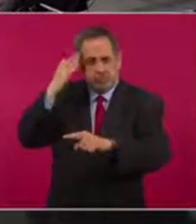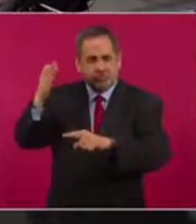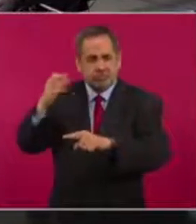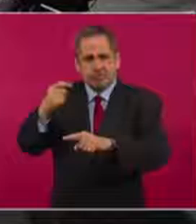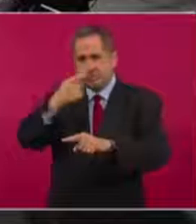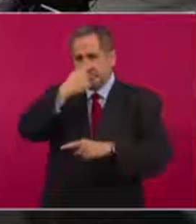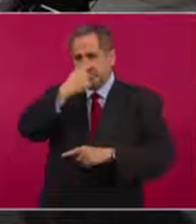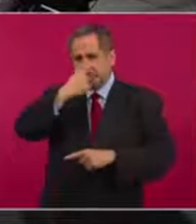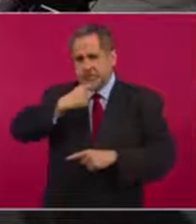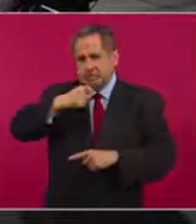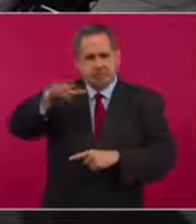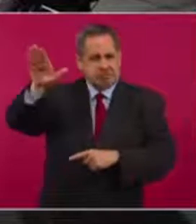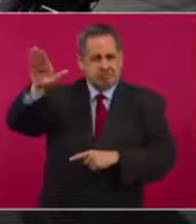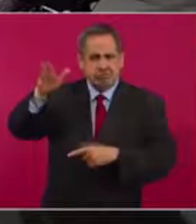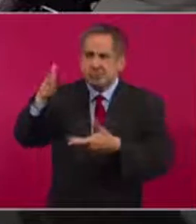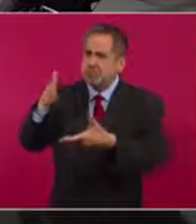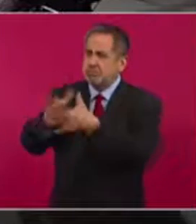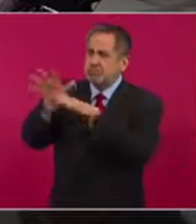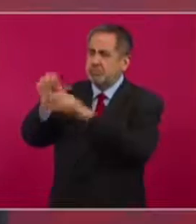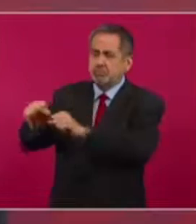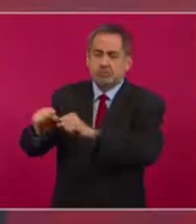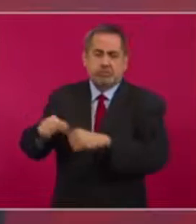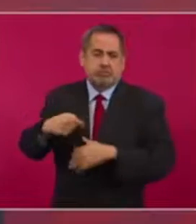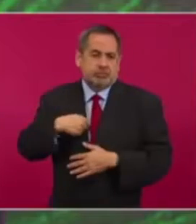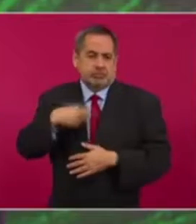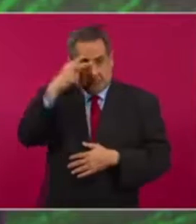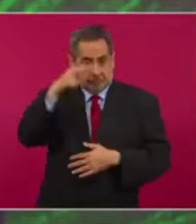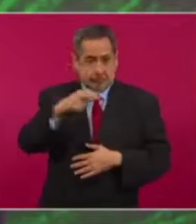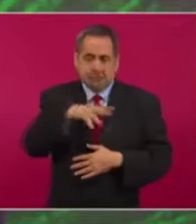nazi a Austria